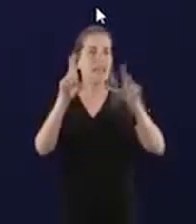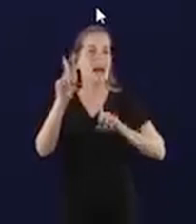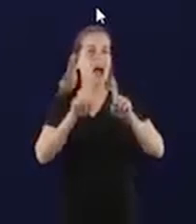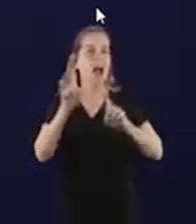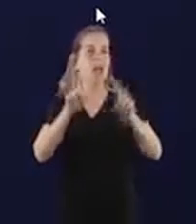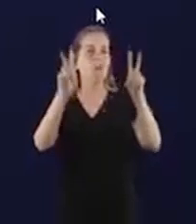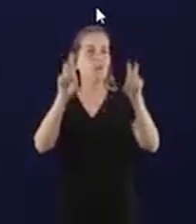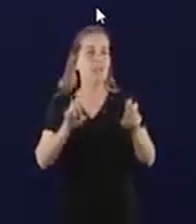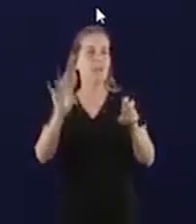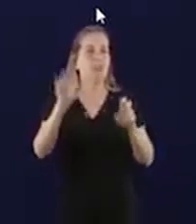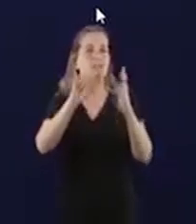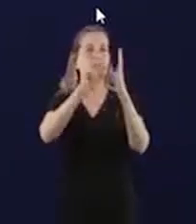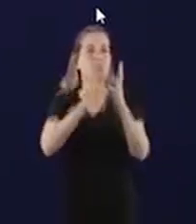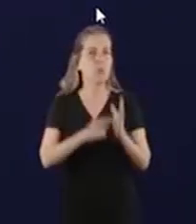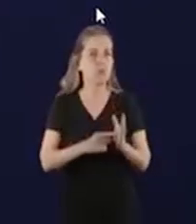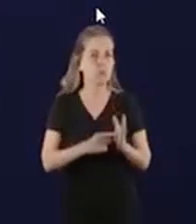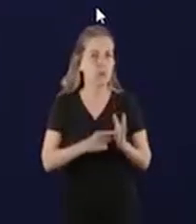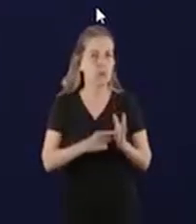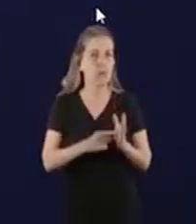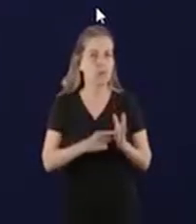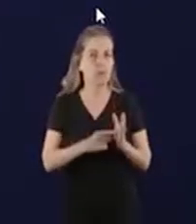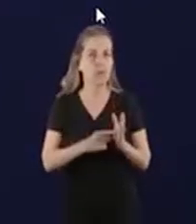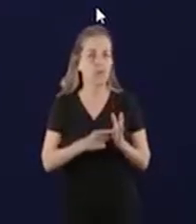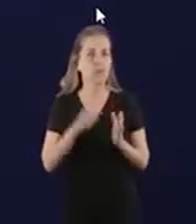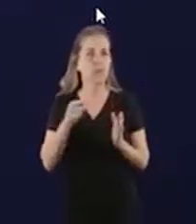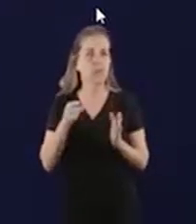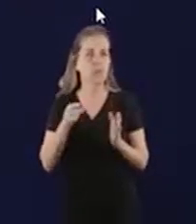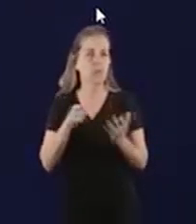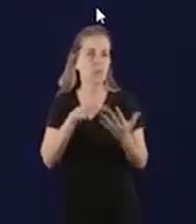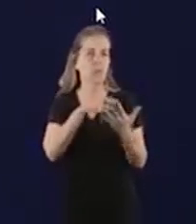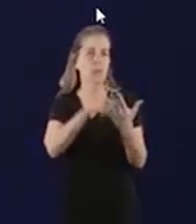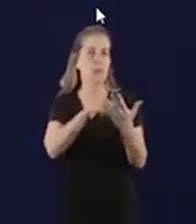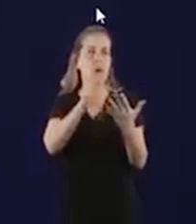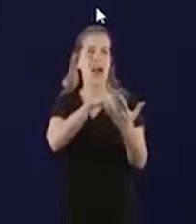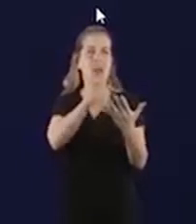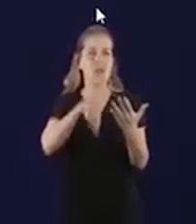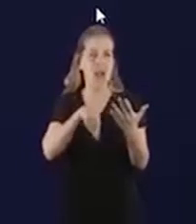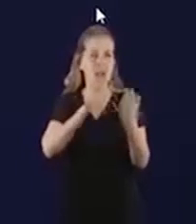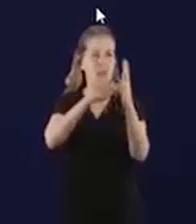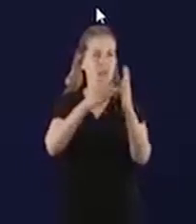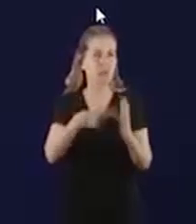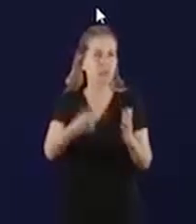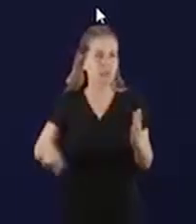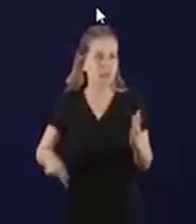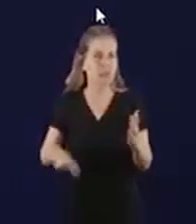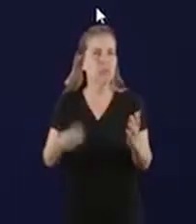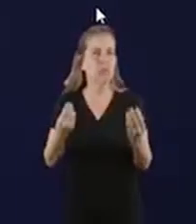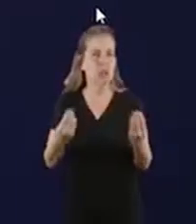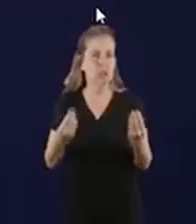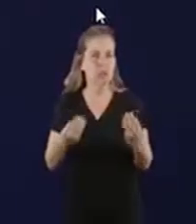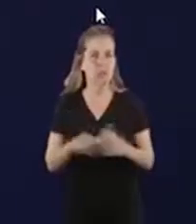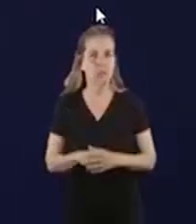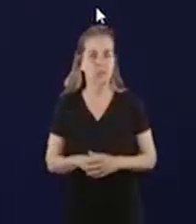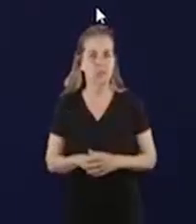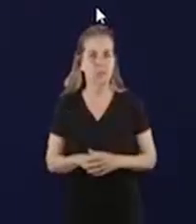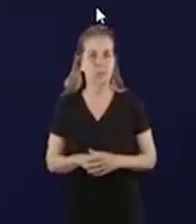o puntos que la medida la medida suspende Y la verdad es que eh